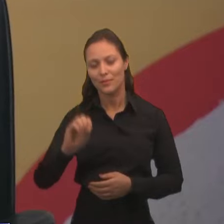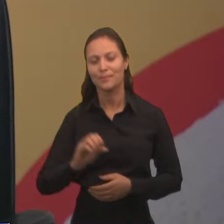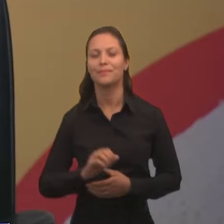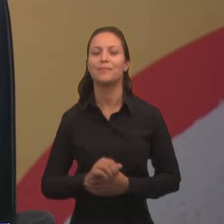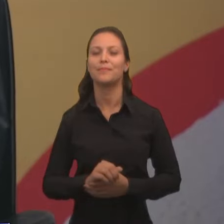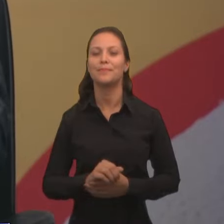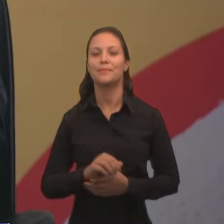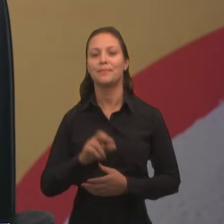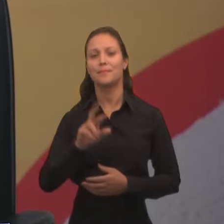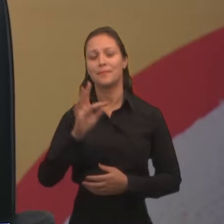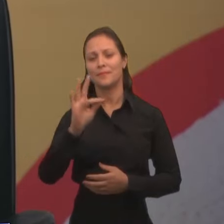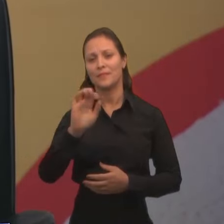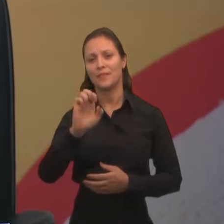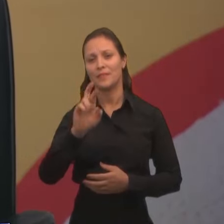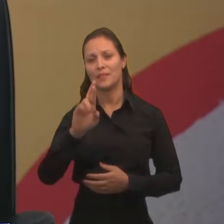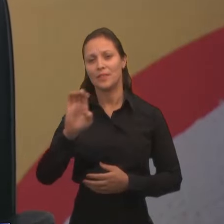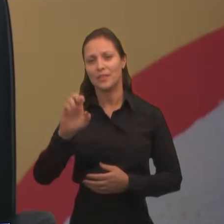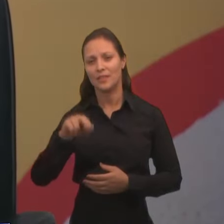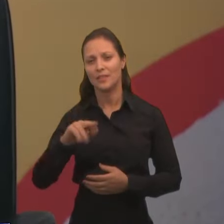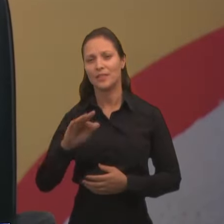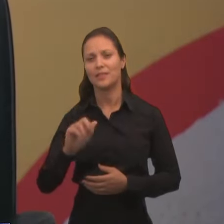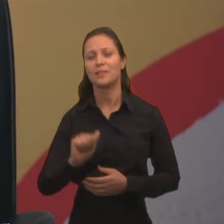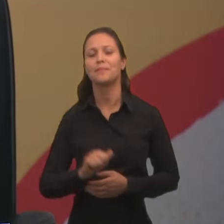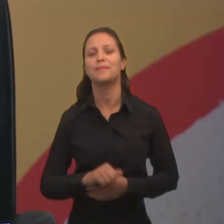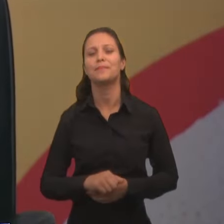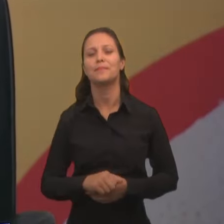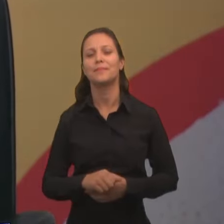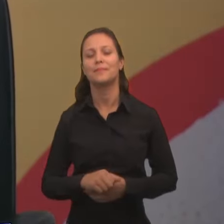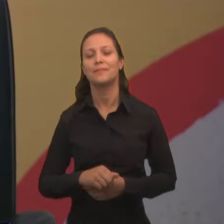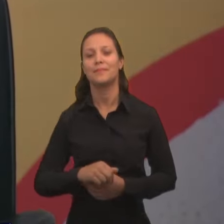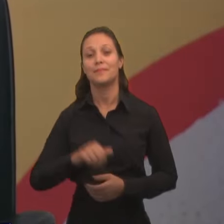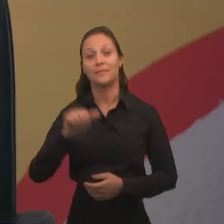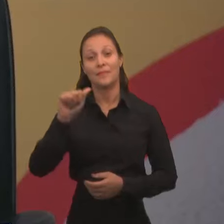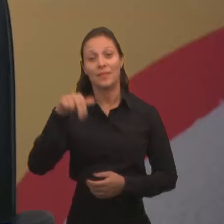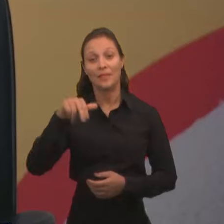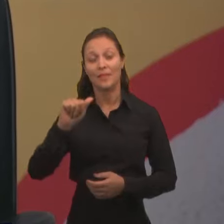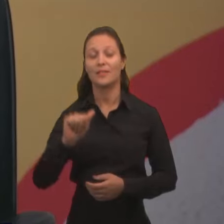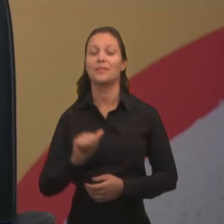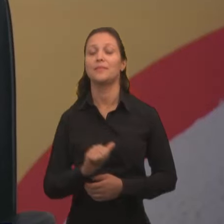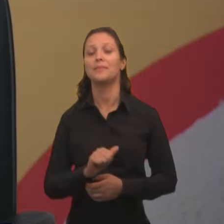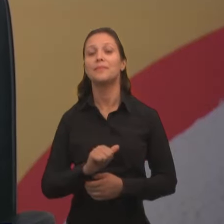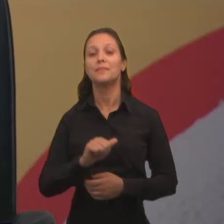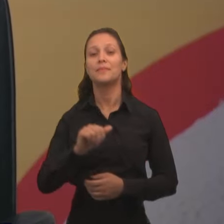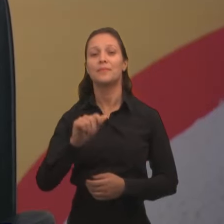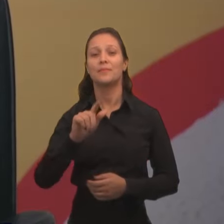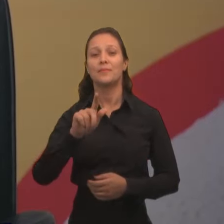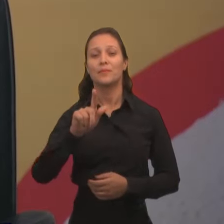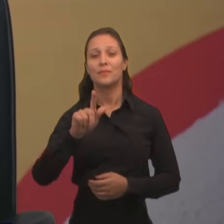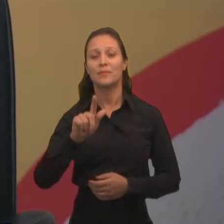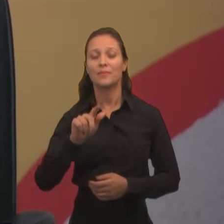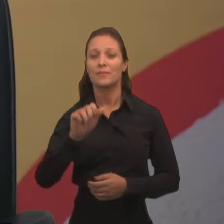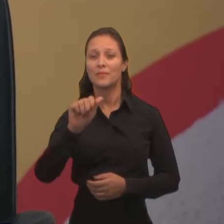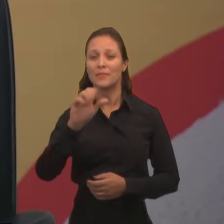Camón, Lara Scherte, Ferreira Méndez, Federico Franco Alpín,